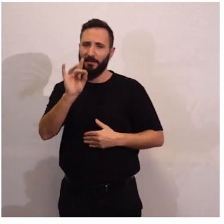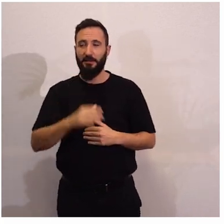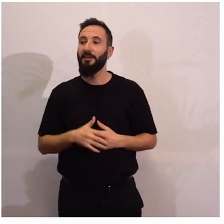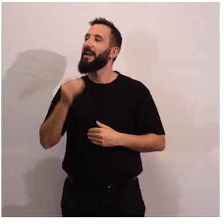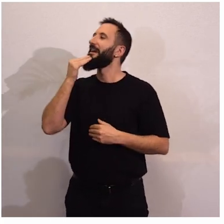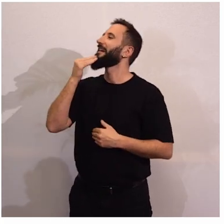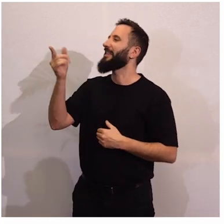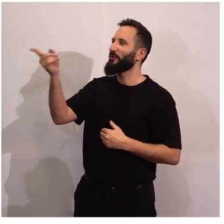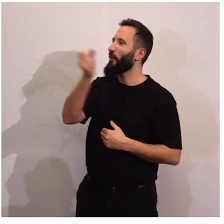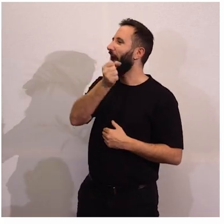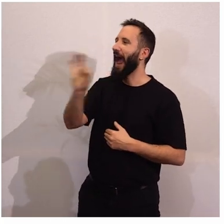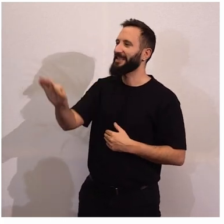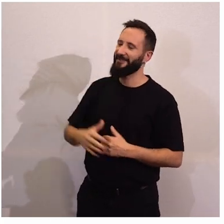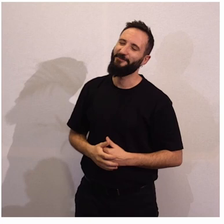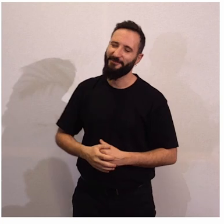crack.